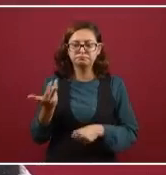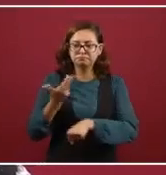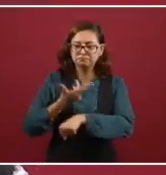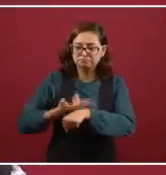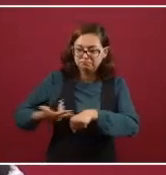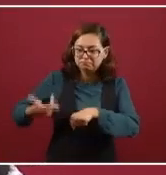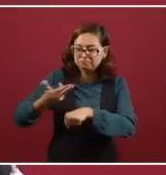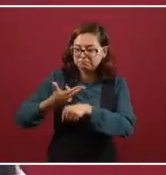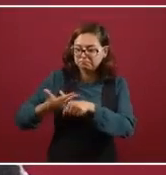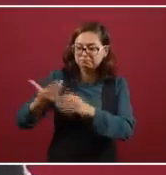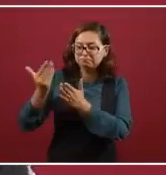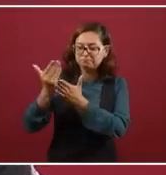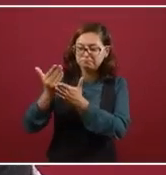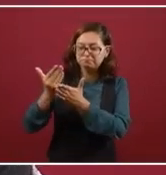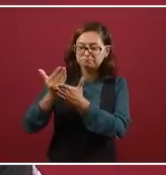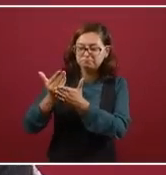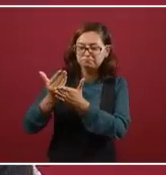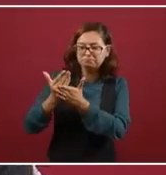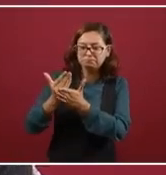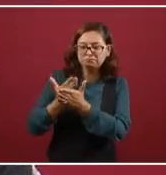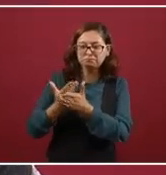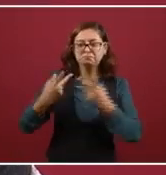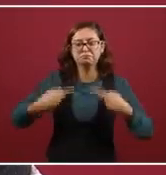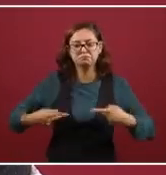regularización de la entrada de